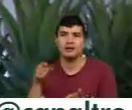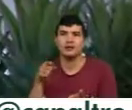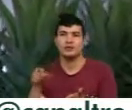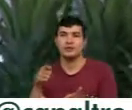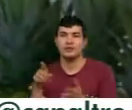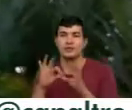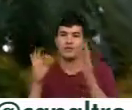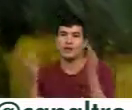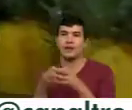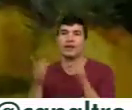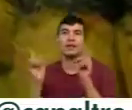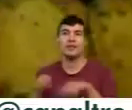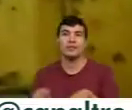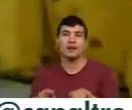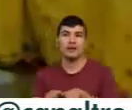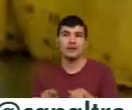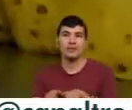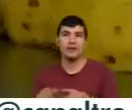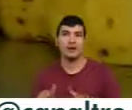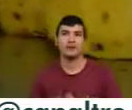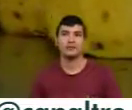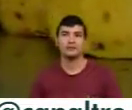y la de sus hermanos.